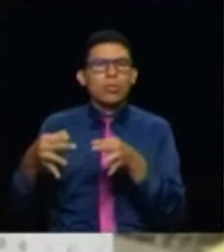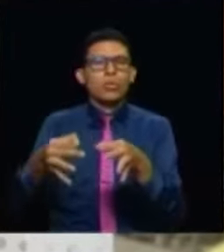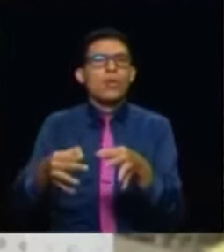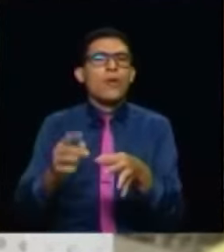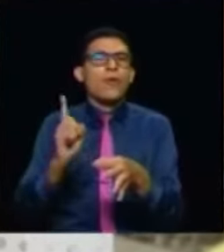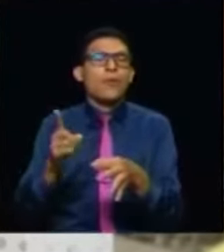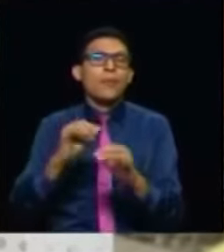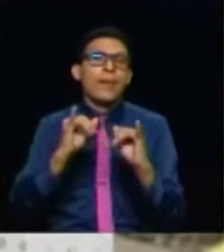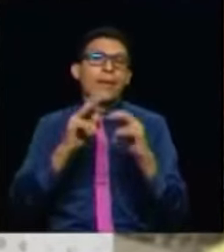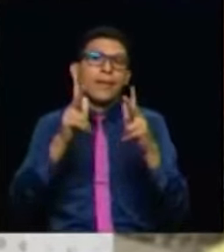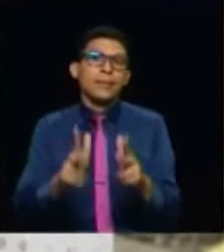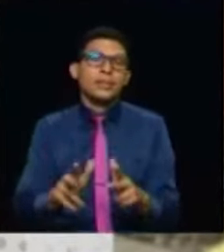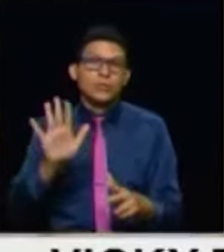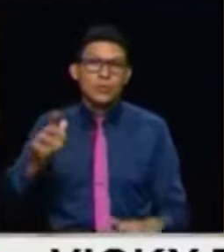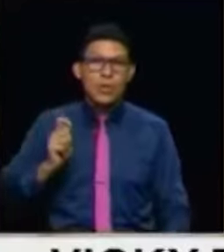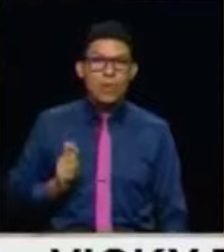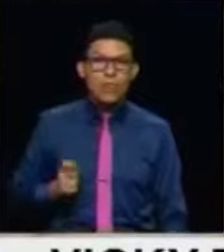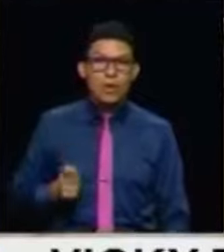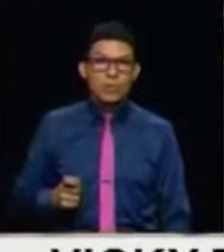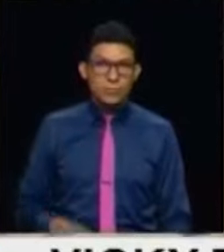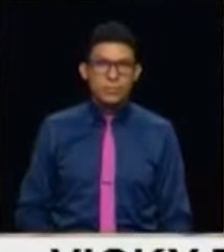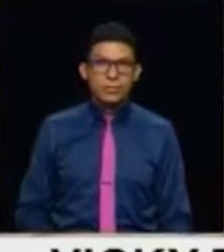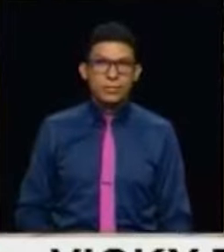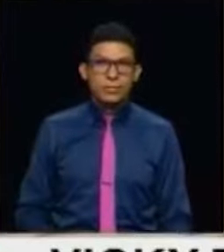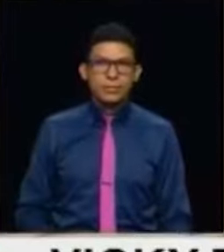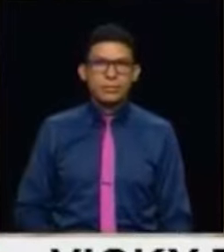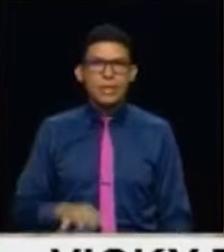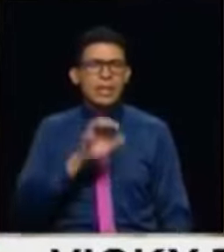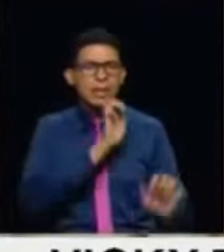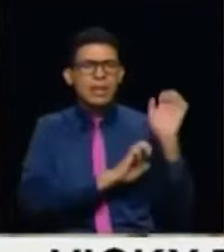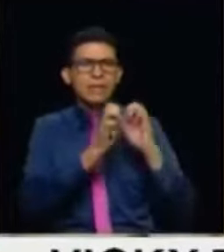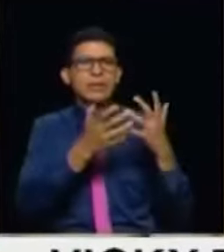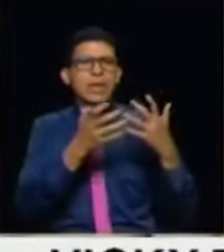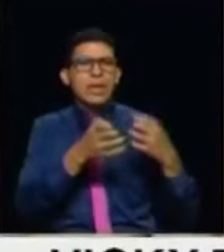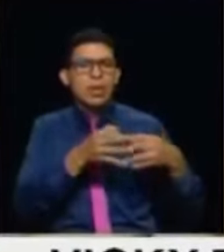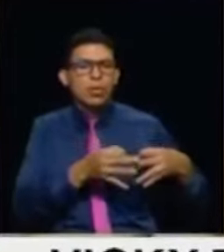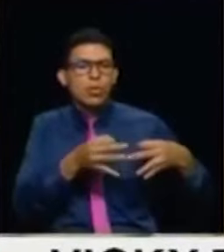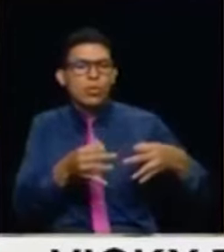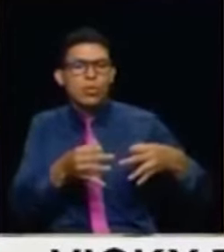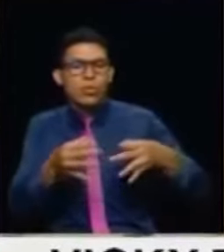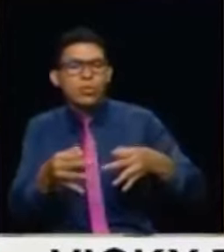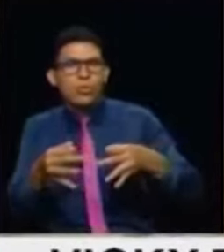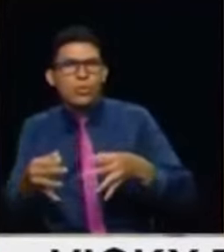una incapacidad de su abogado. La defensa quería dilatar lo más posible todo ese juicio para que